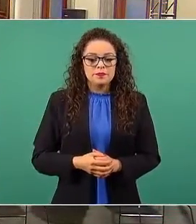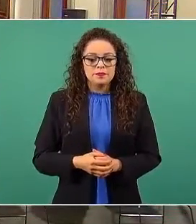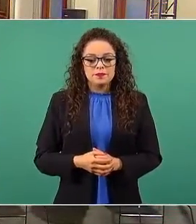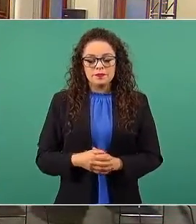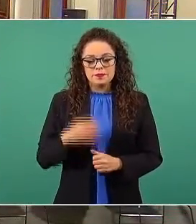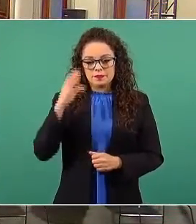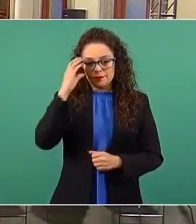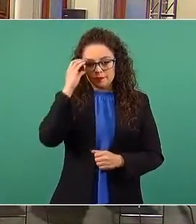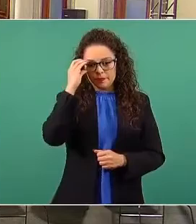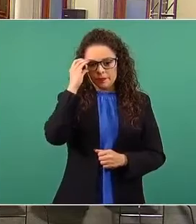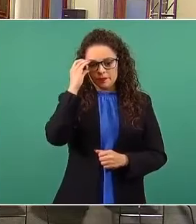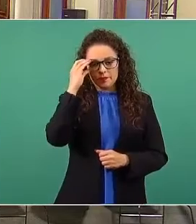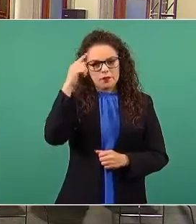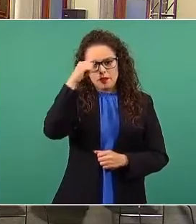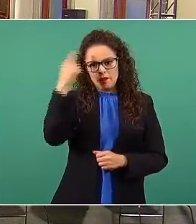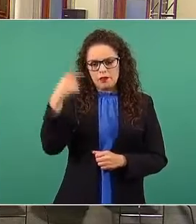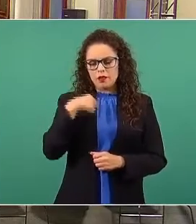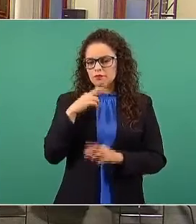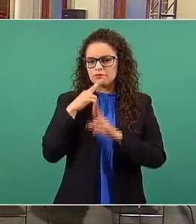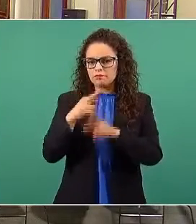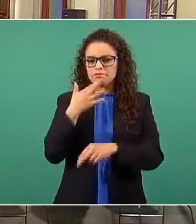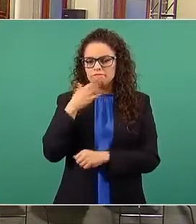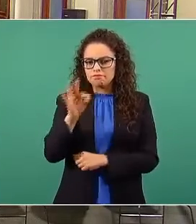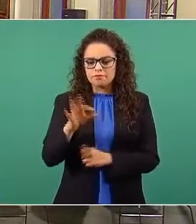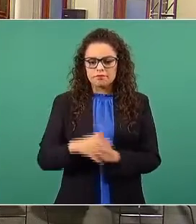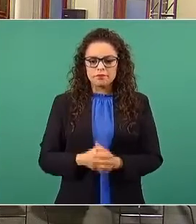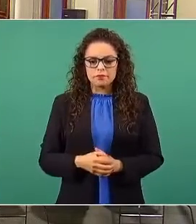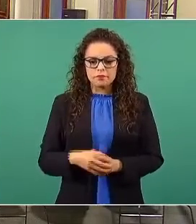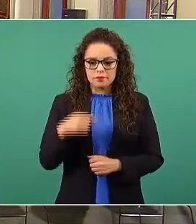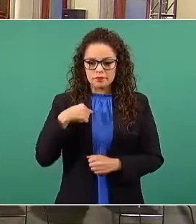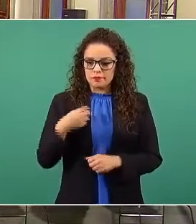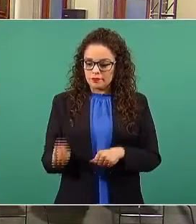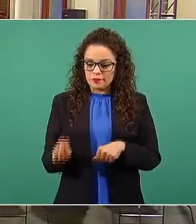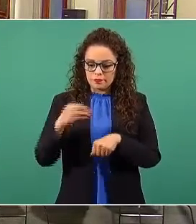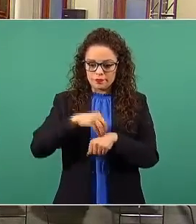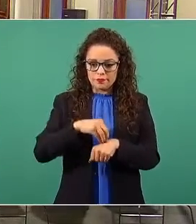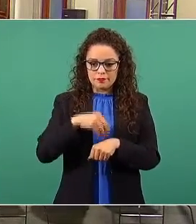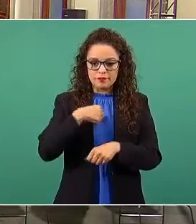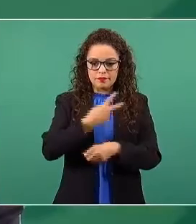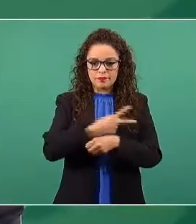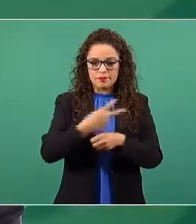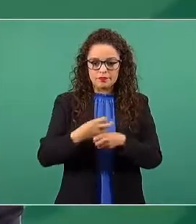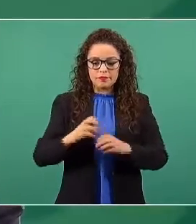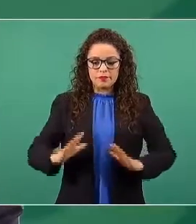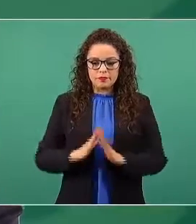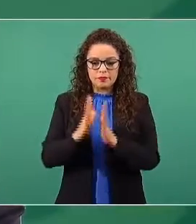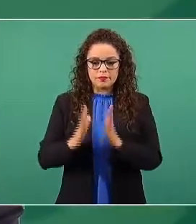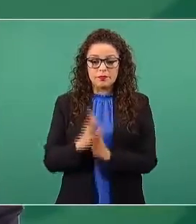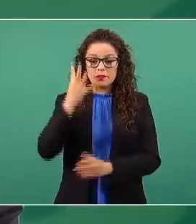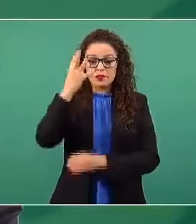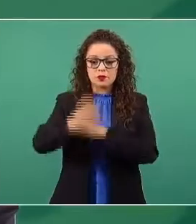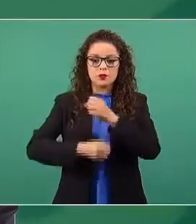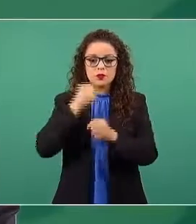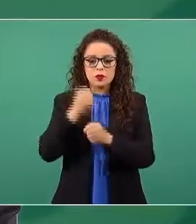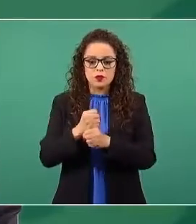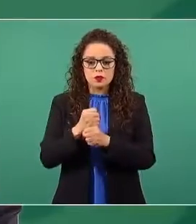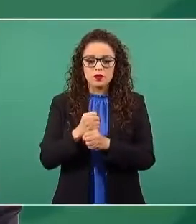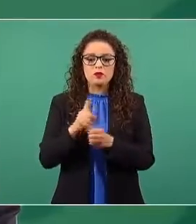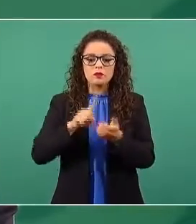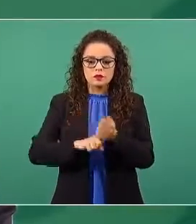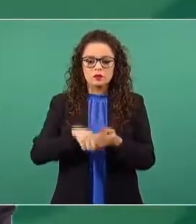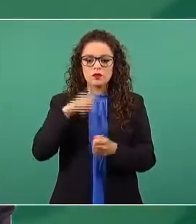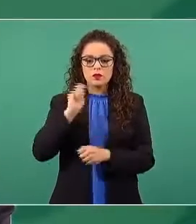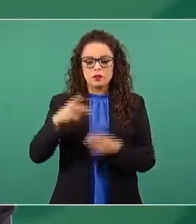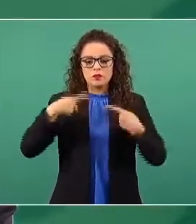OMS, esa es muy simple mi respuesta. Mi nombramiento o mi invitación fue a participar por un periodo de 4 años en la lista de